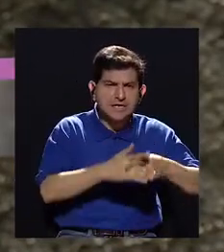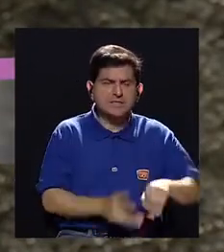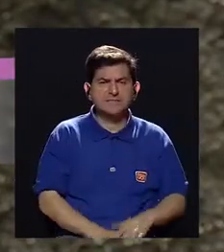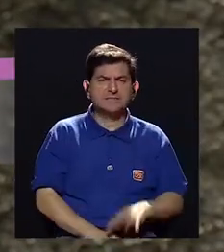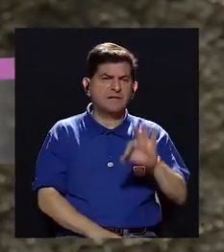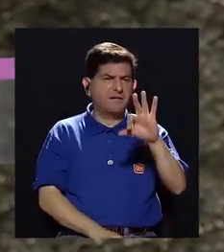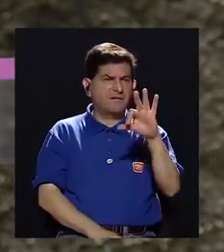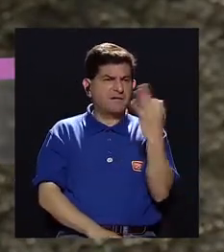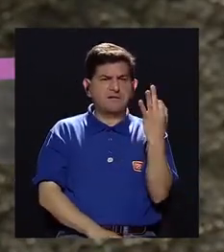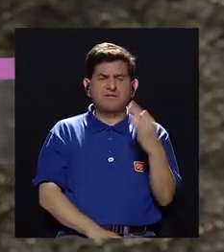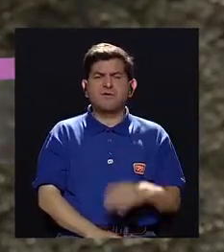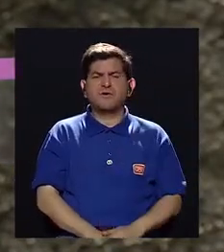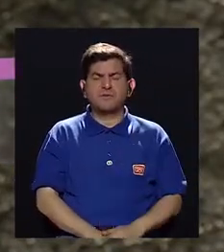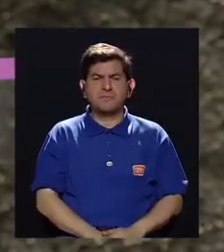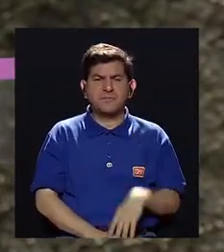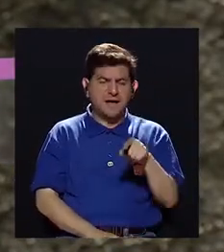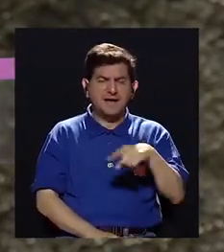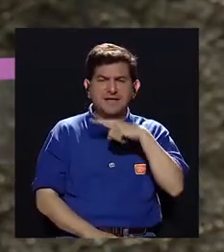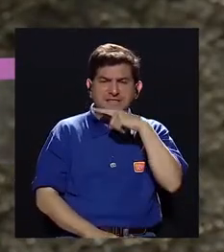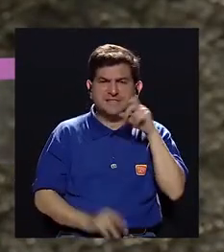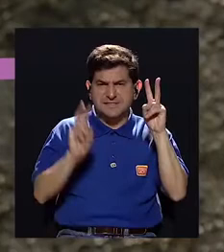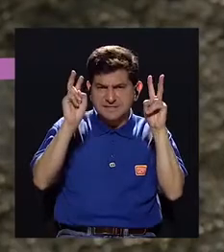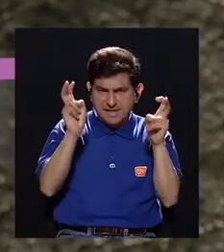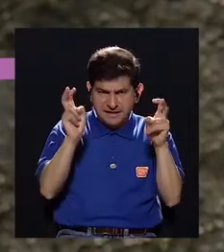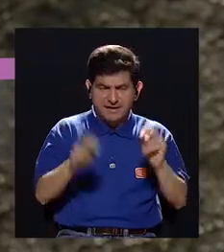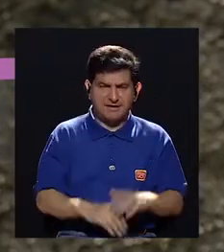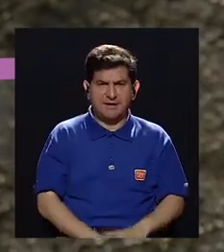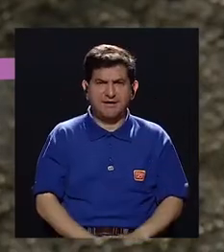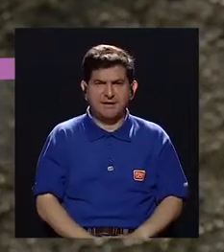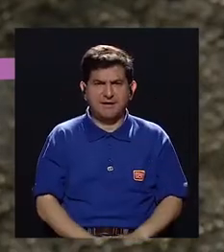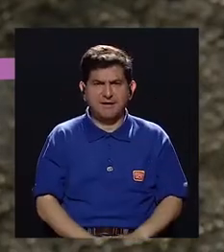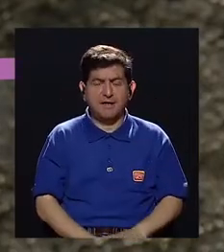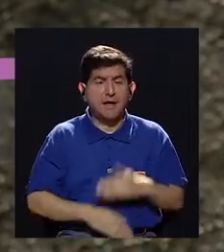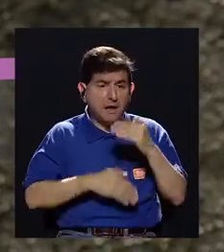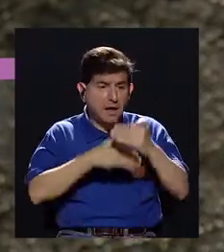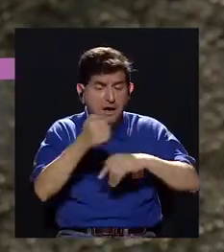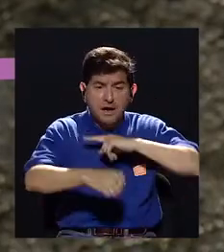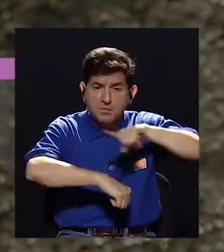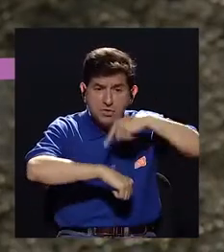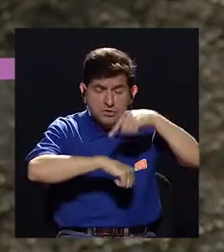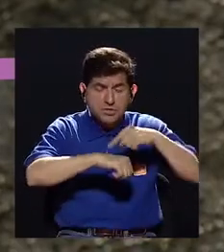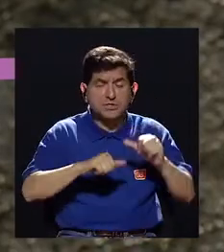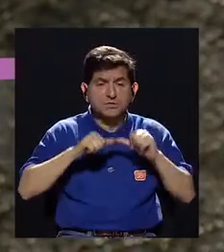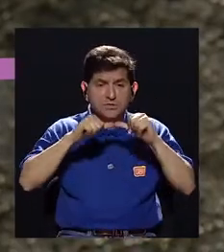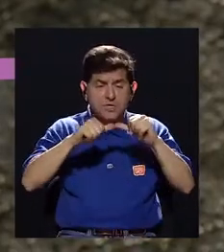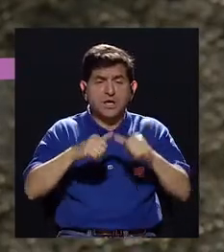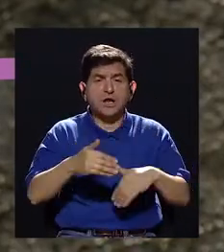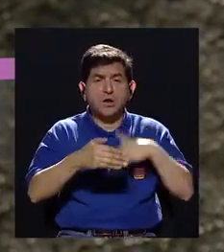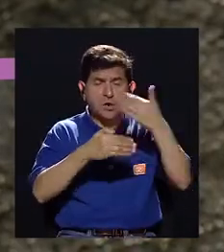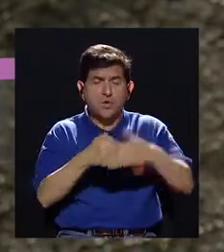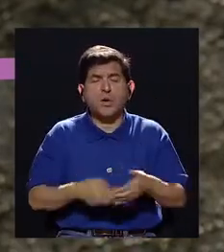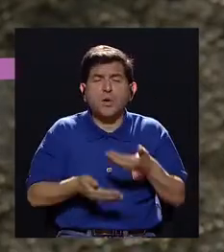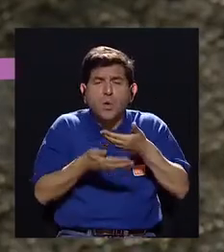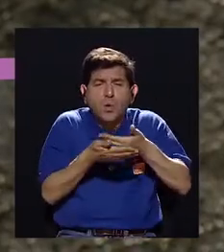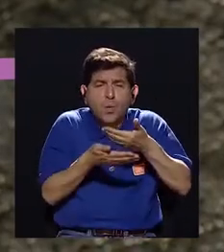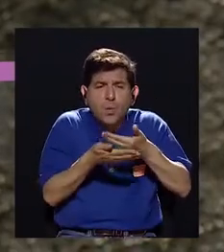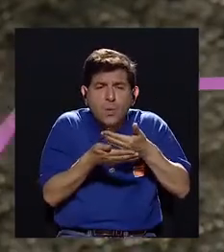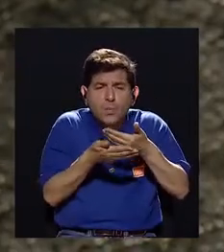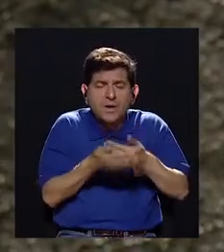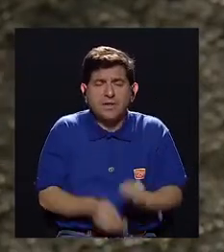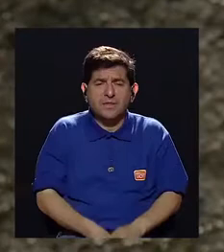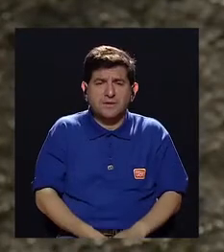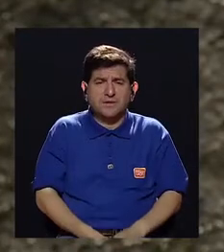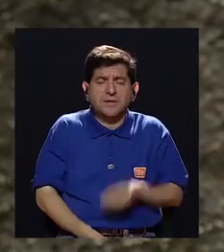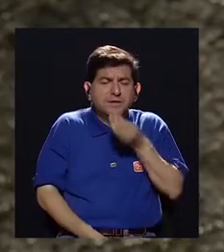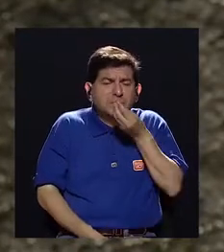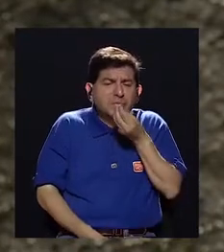de una forma, usualmente es una tos seca, que tiende en el transcurso de las horas o al día siguiente a volverse húmeda o productiva